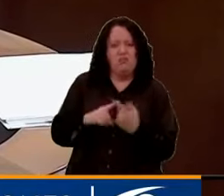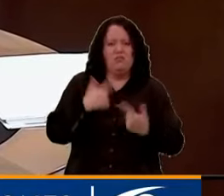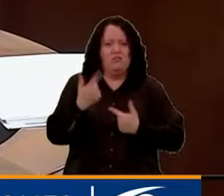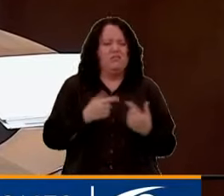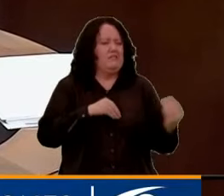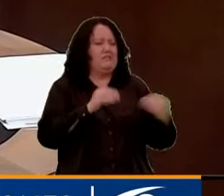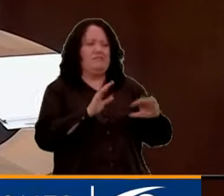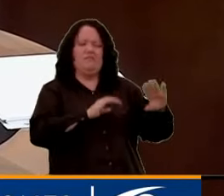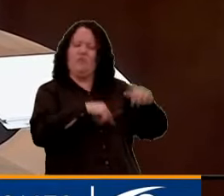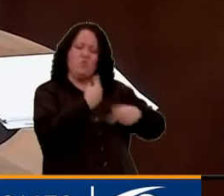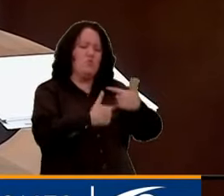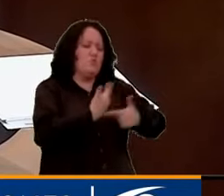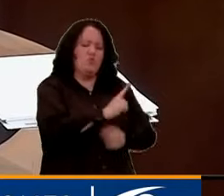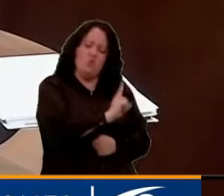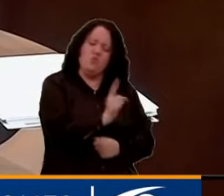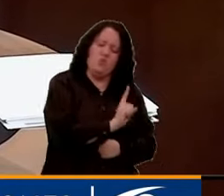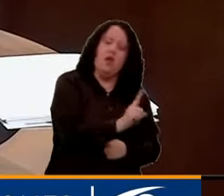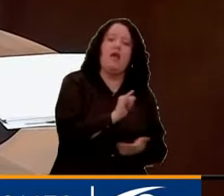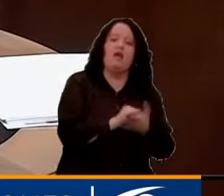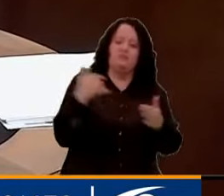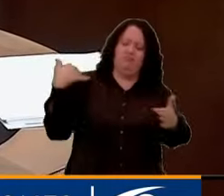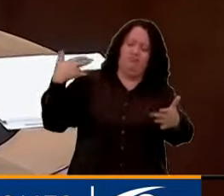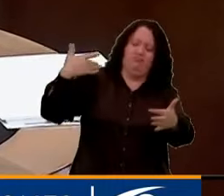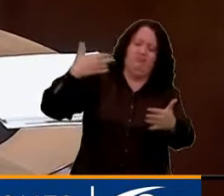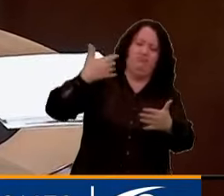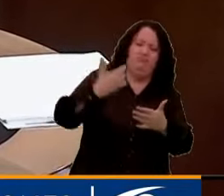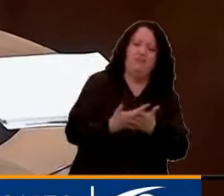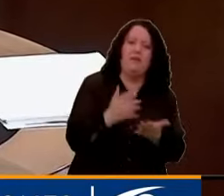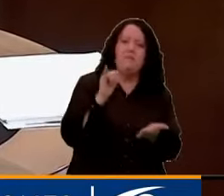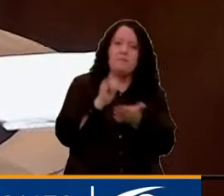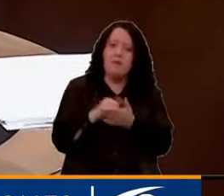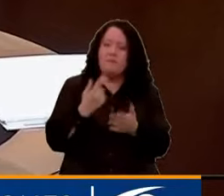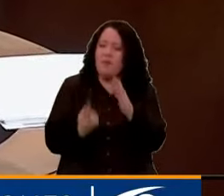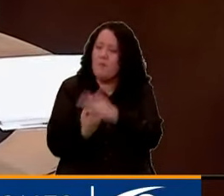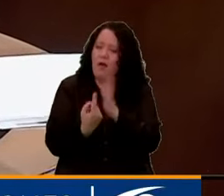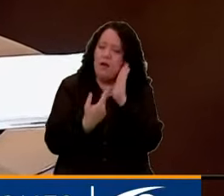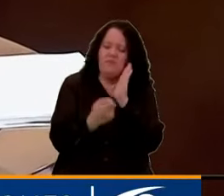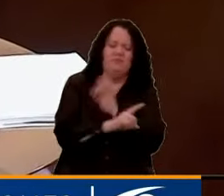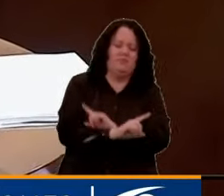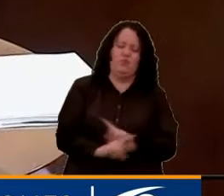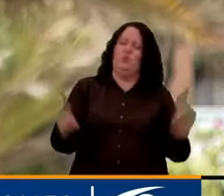eso. Toda una vida luchando contra este tipo de cosas.